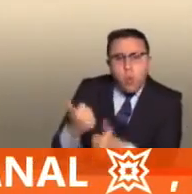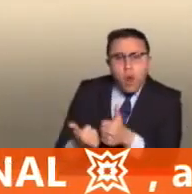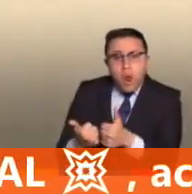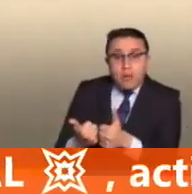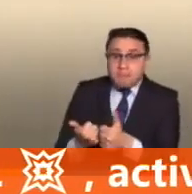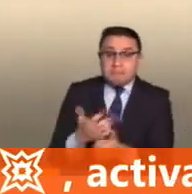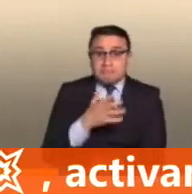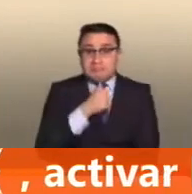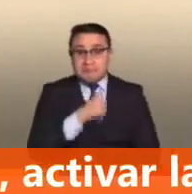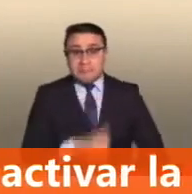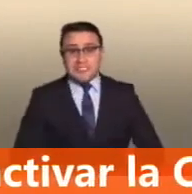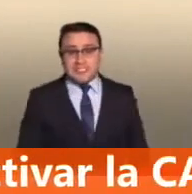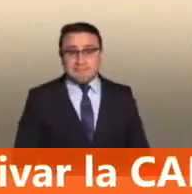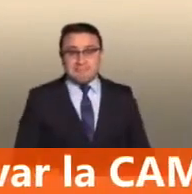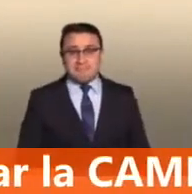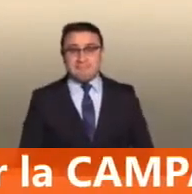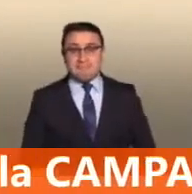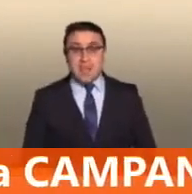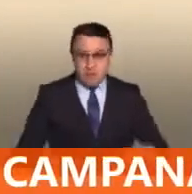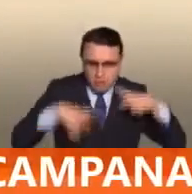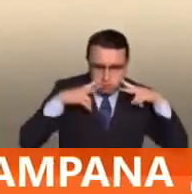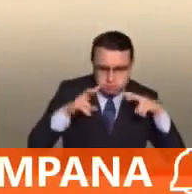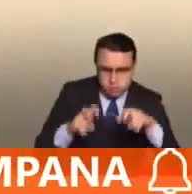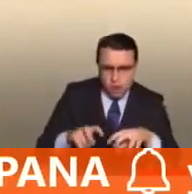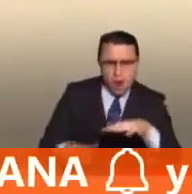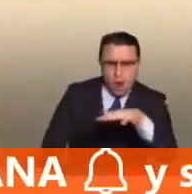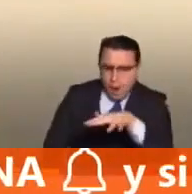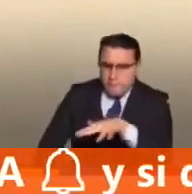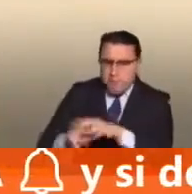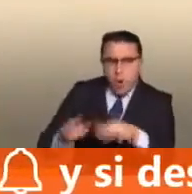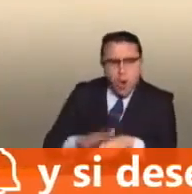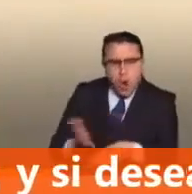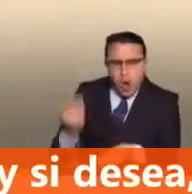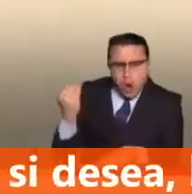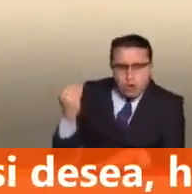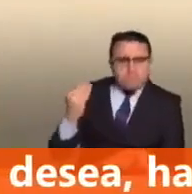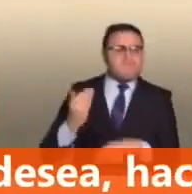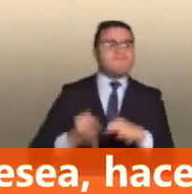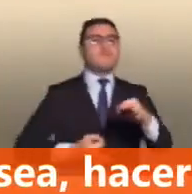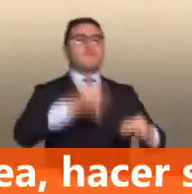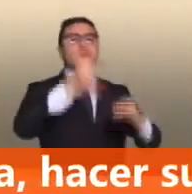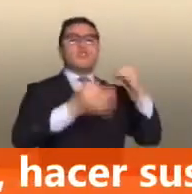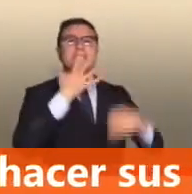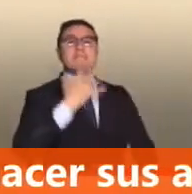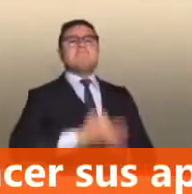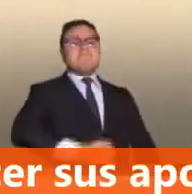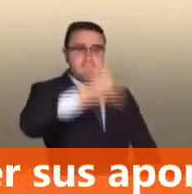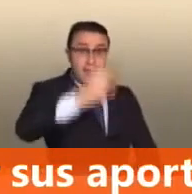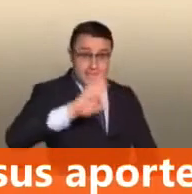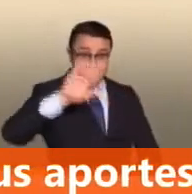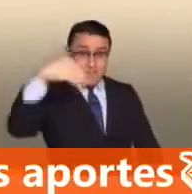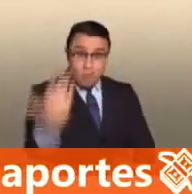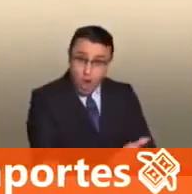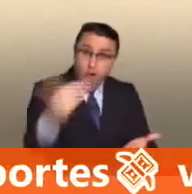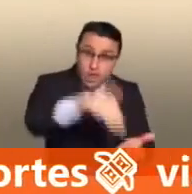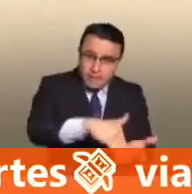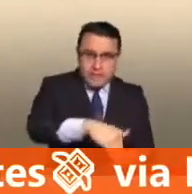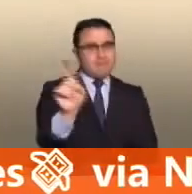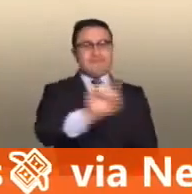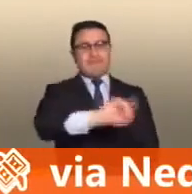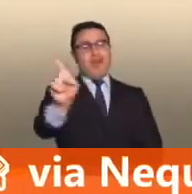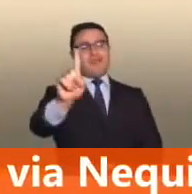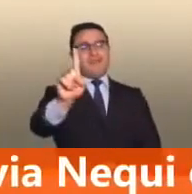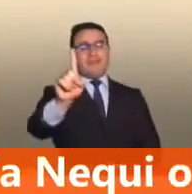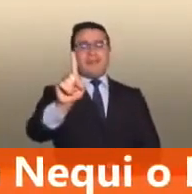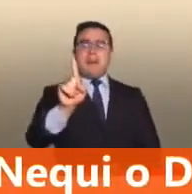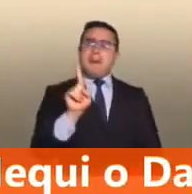habiendo justicia, sabiendo la verdad, es posible que no se repita. El